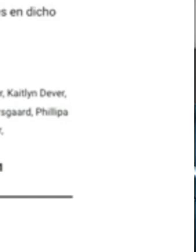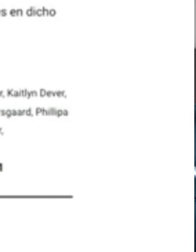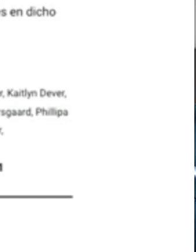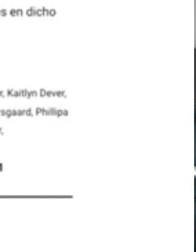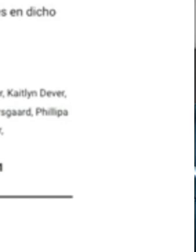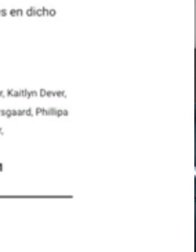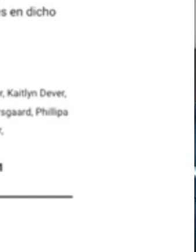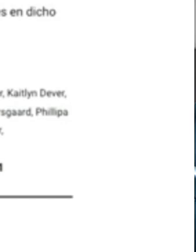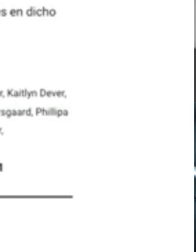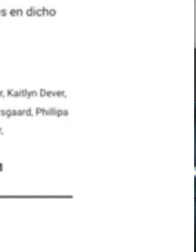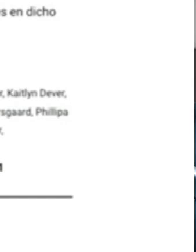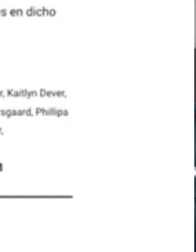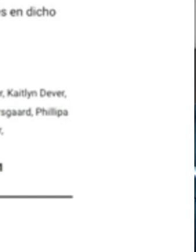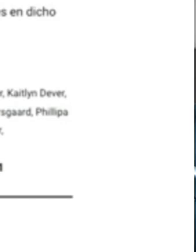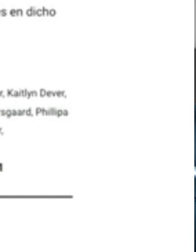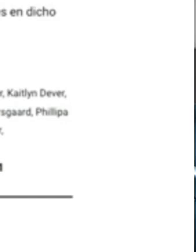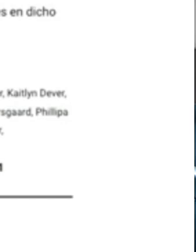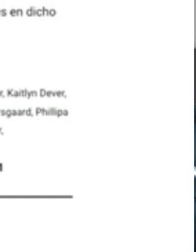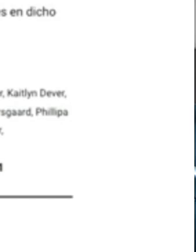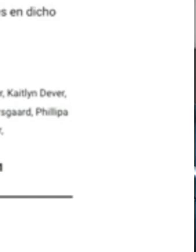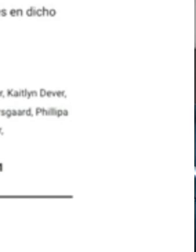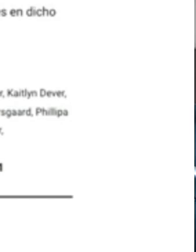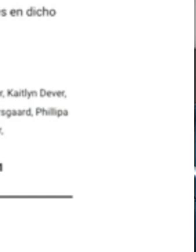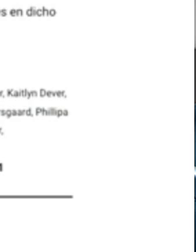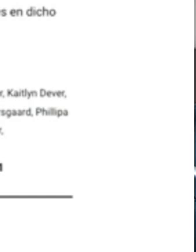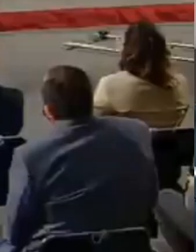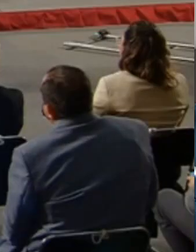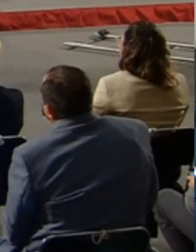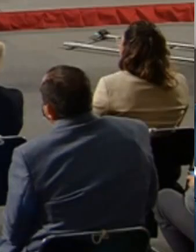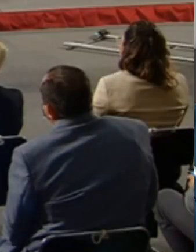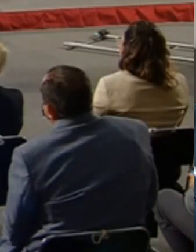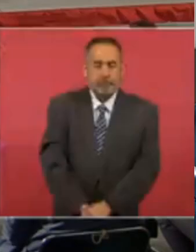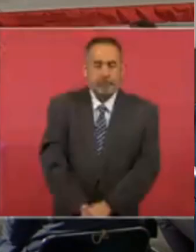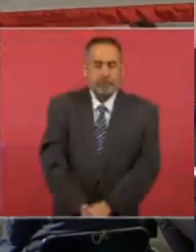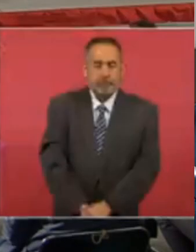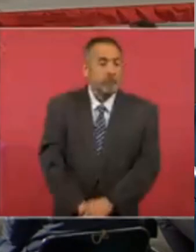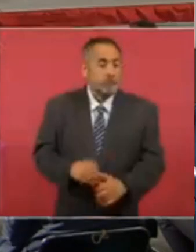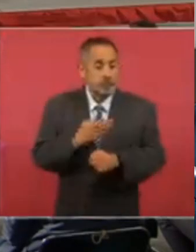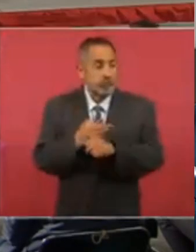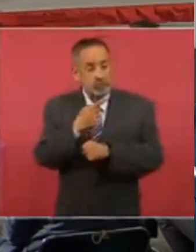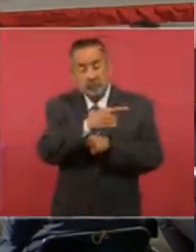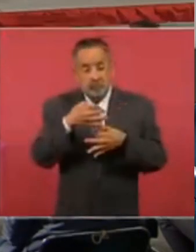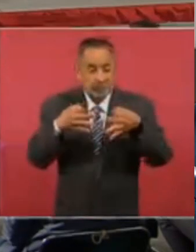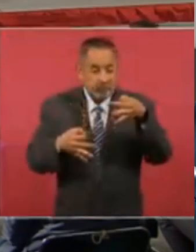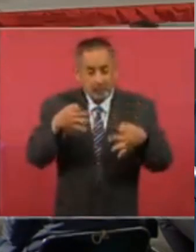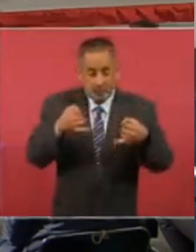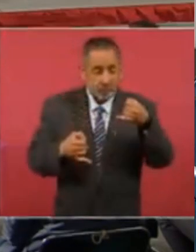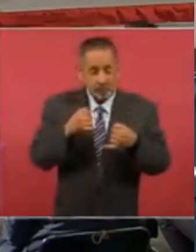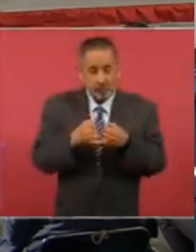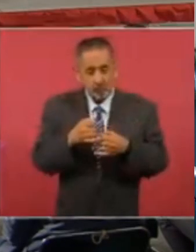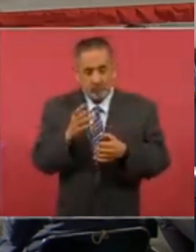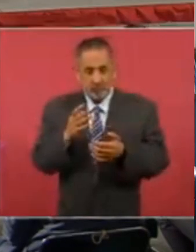lo están multando al laboratorio con 35 mil millones de dólares nada más que se calcula que ganó